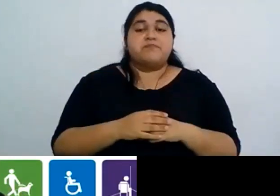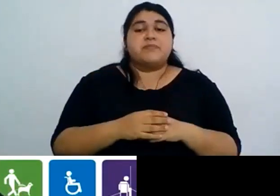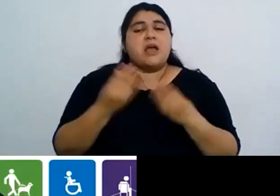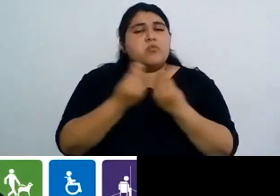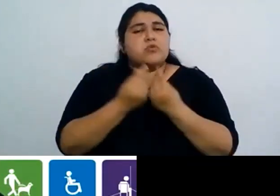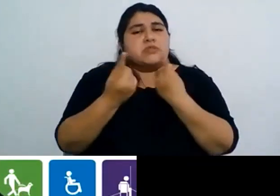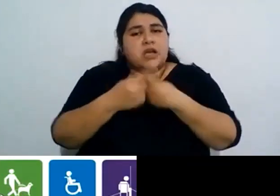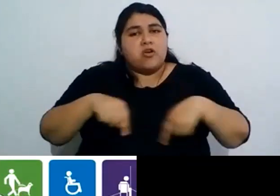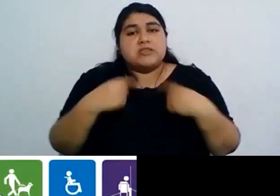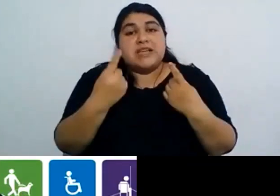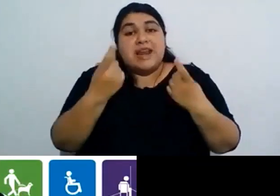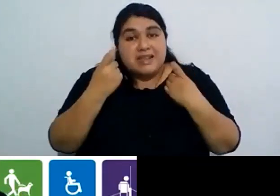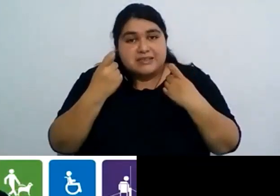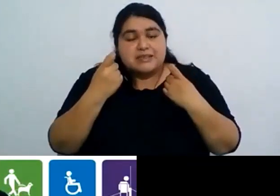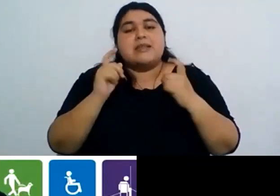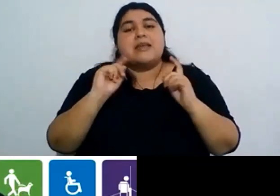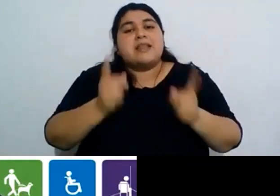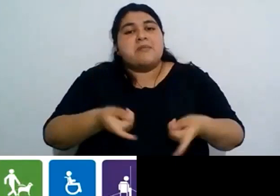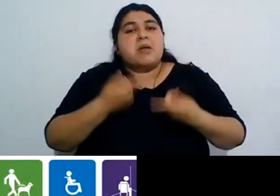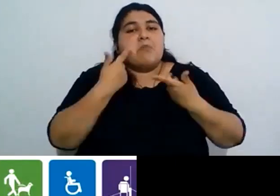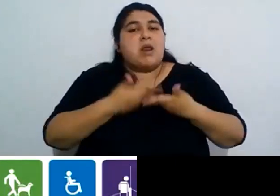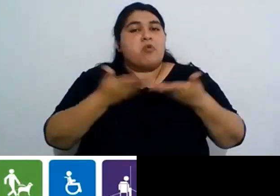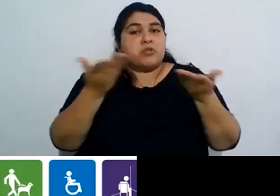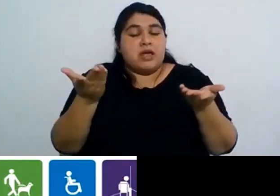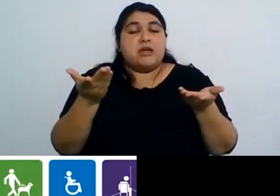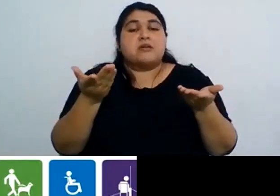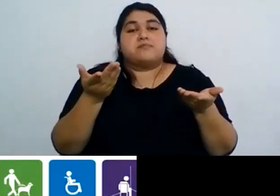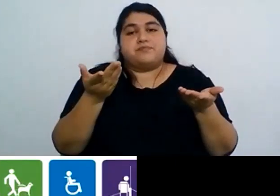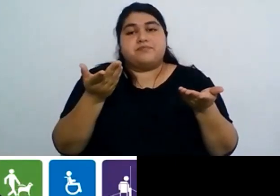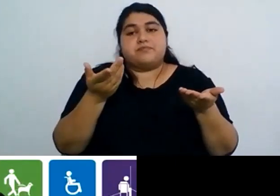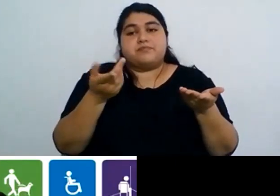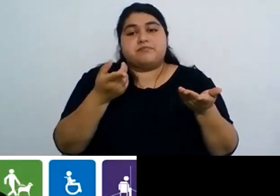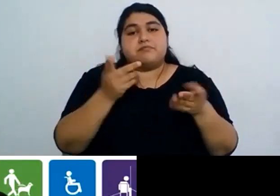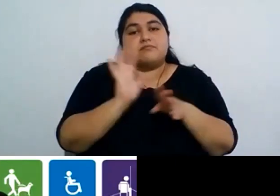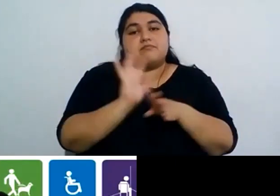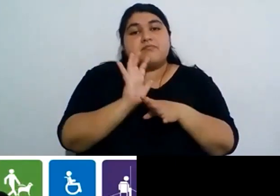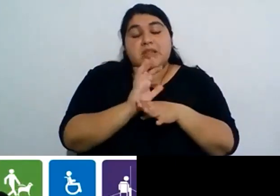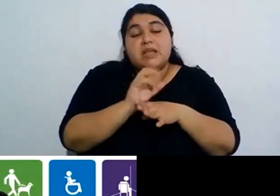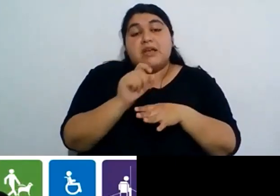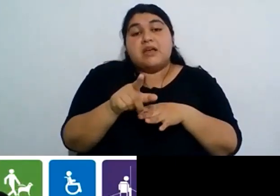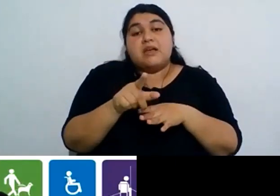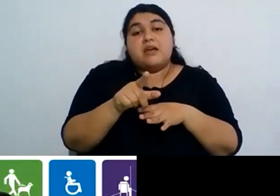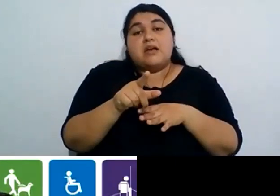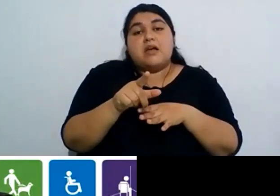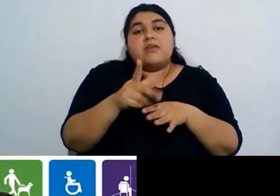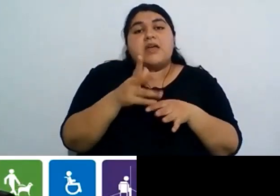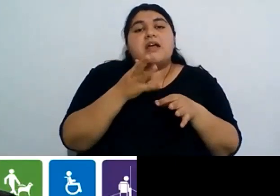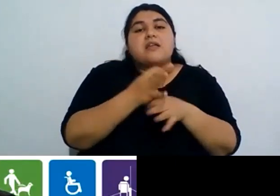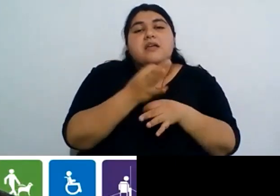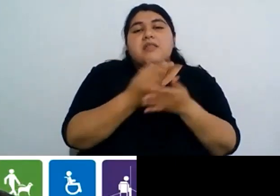de necesidades y también para implementarlo en lo que es el diseño educativo